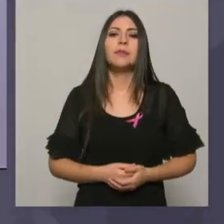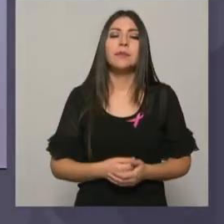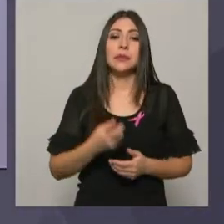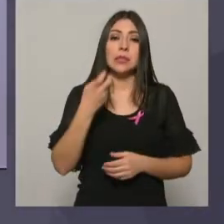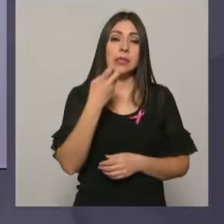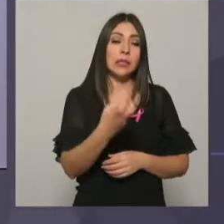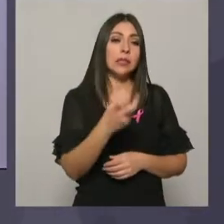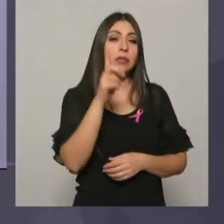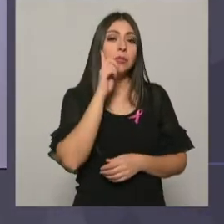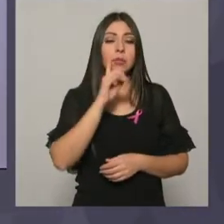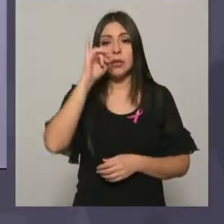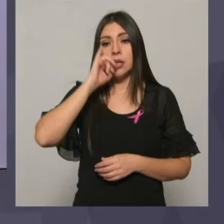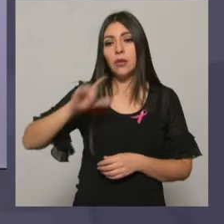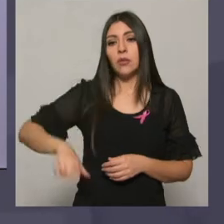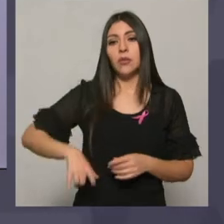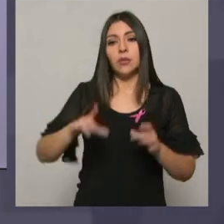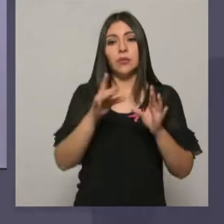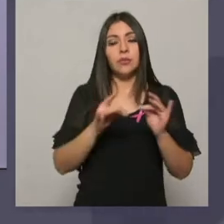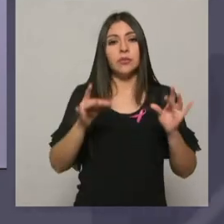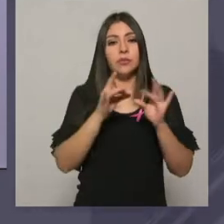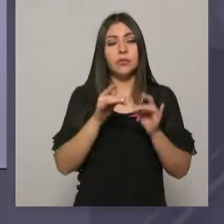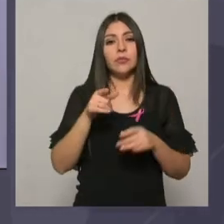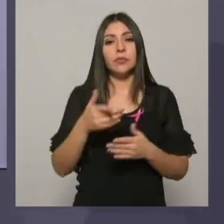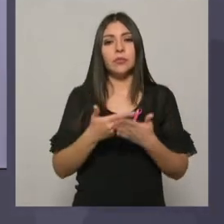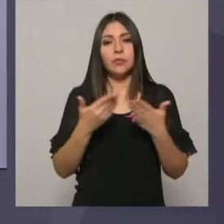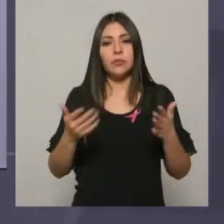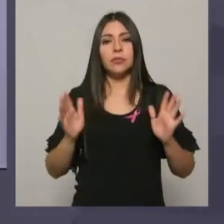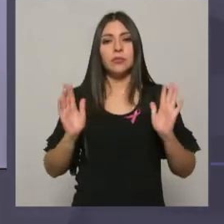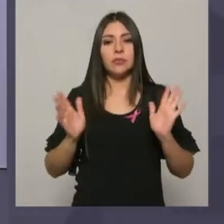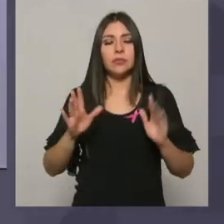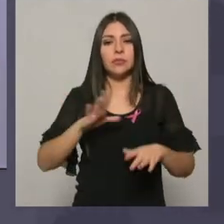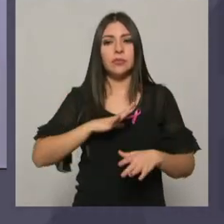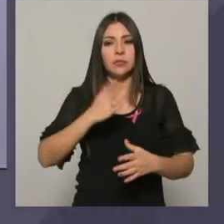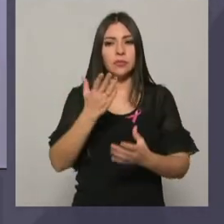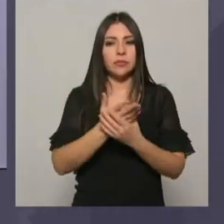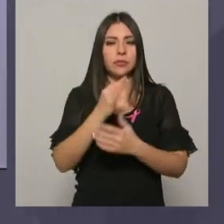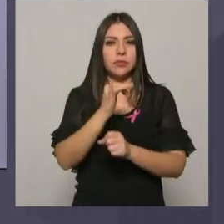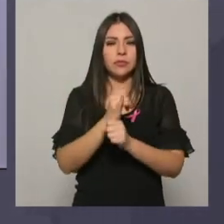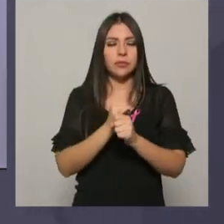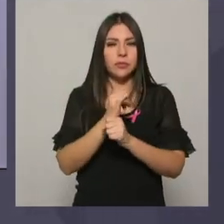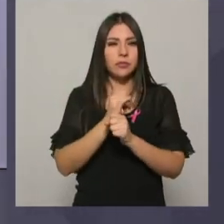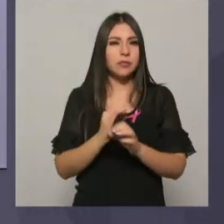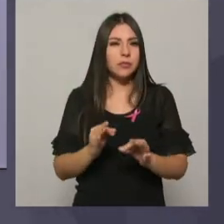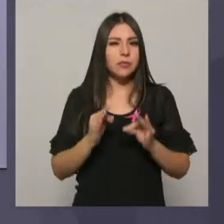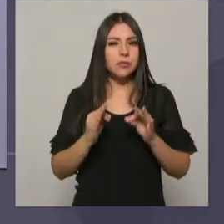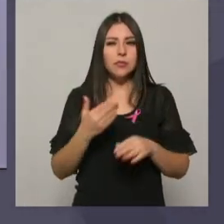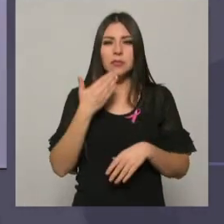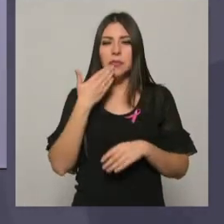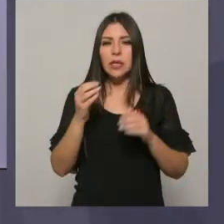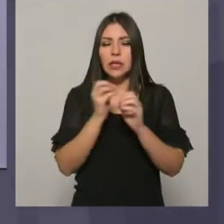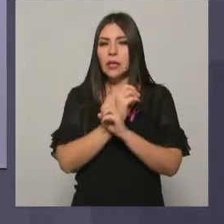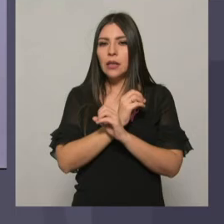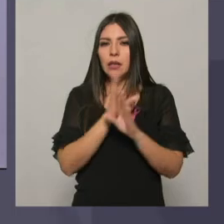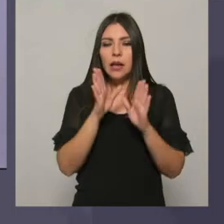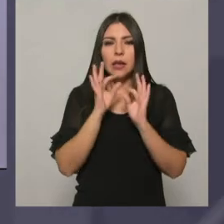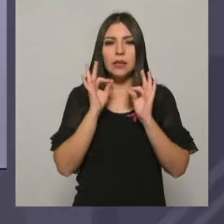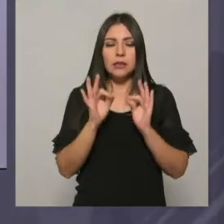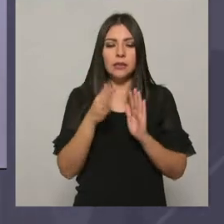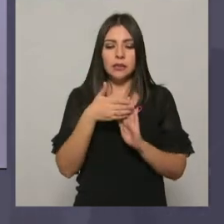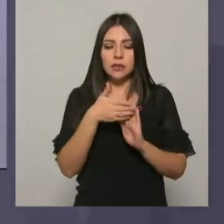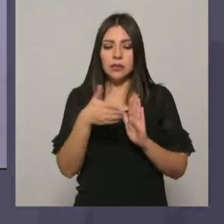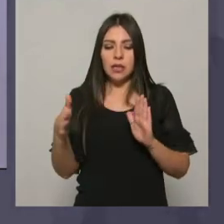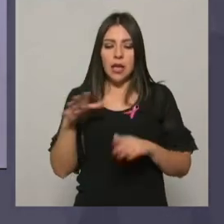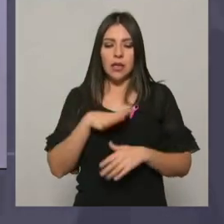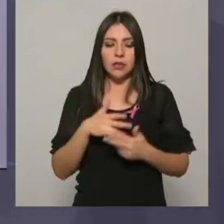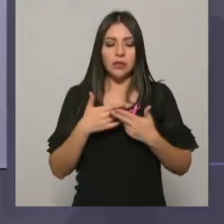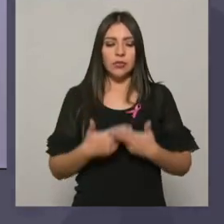Claudia Sheinbaum, que bueno, está comentando que ya existen las carpetas de investigación, que están bien fundamentadas, que están bien fundadas